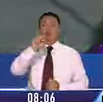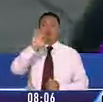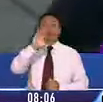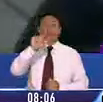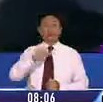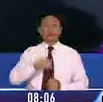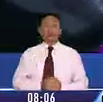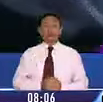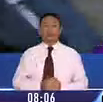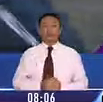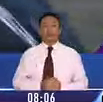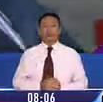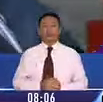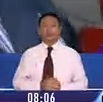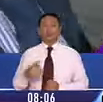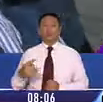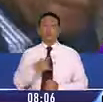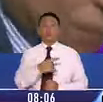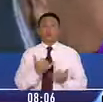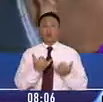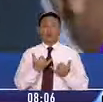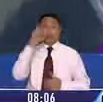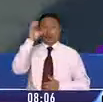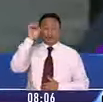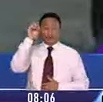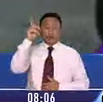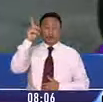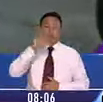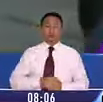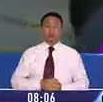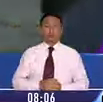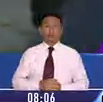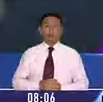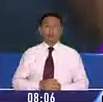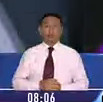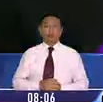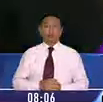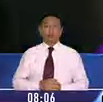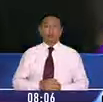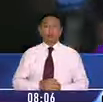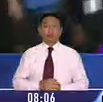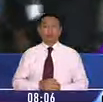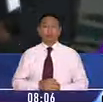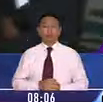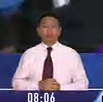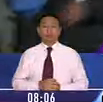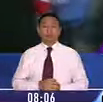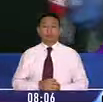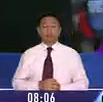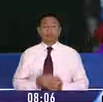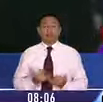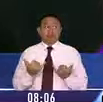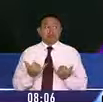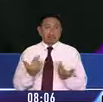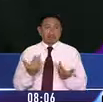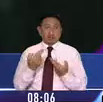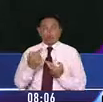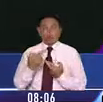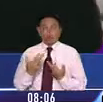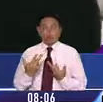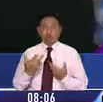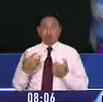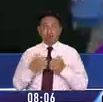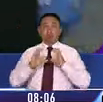quien se pronuncie al país sin sin respuestas, han mencionado. El equipo